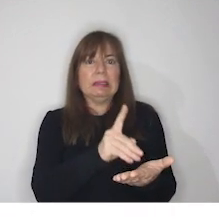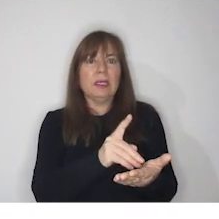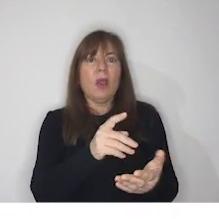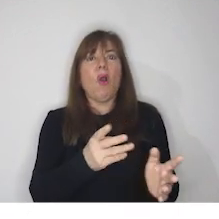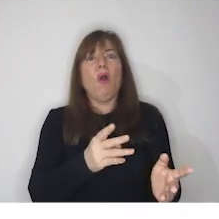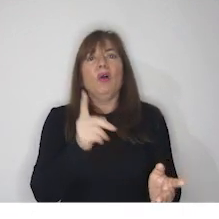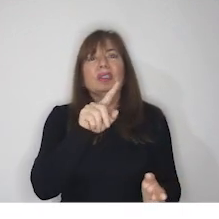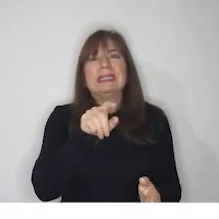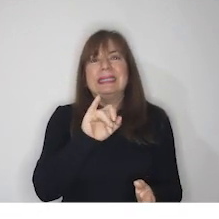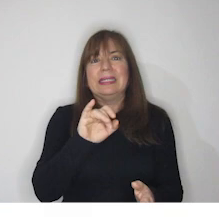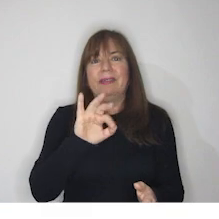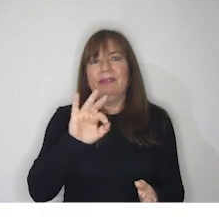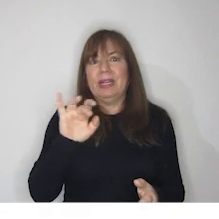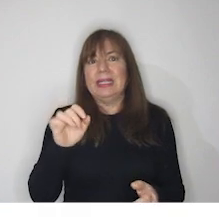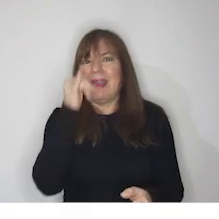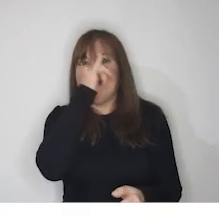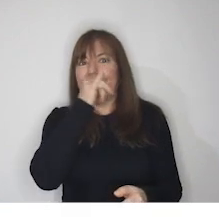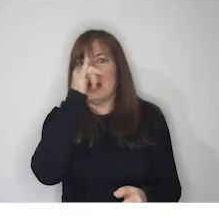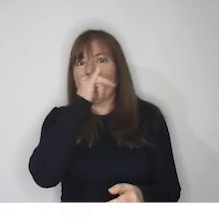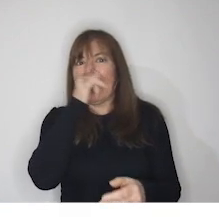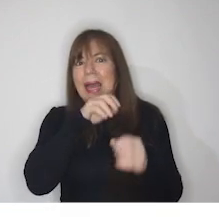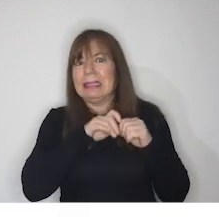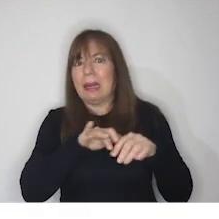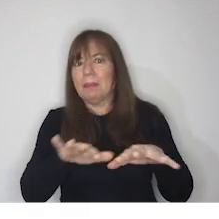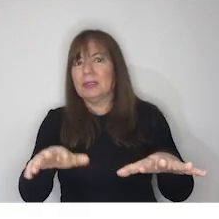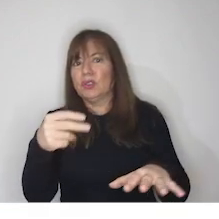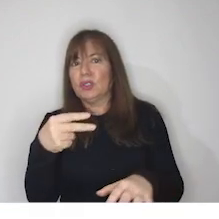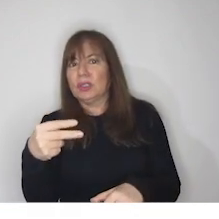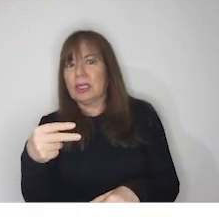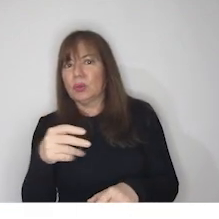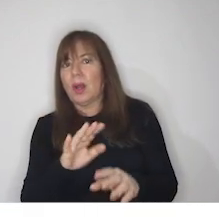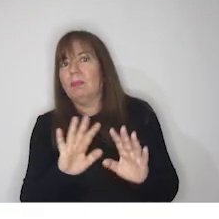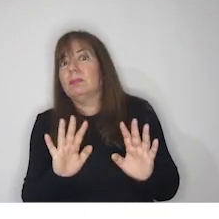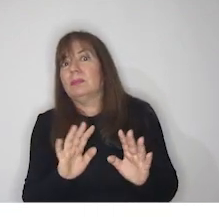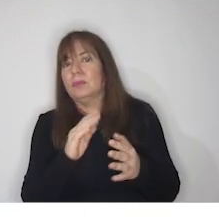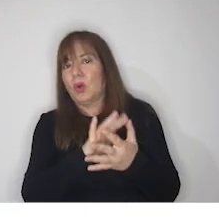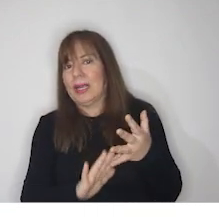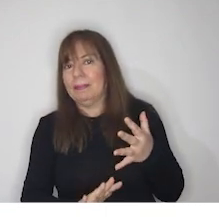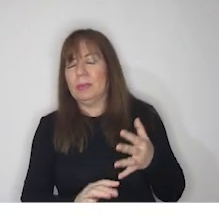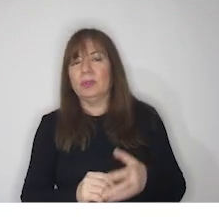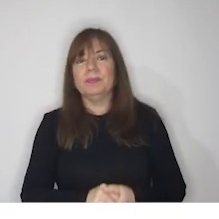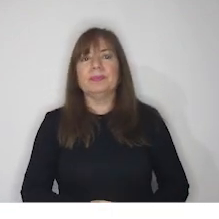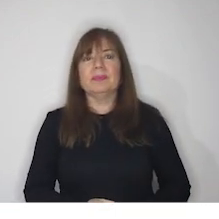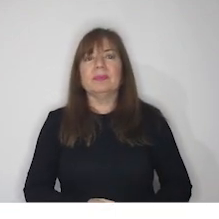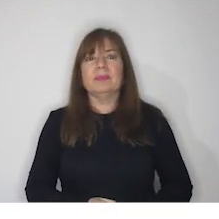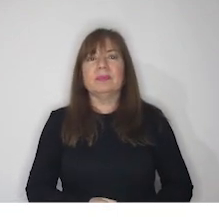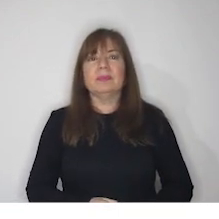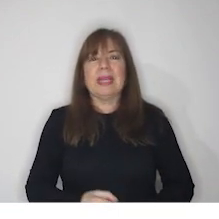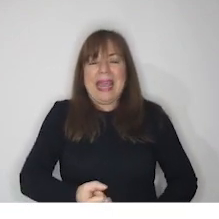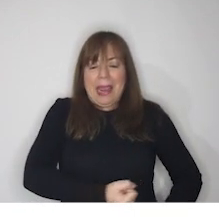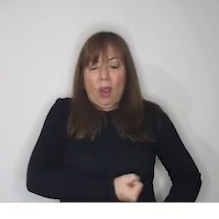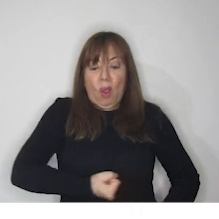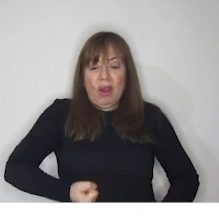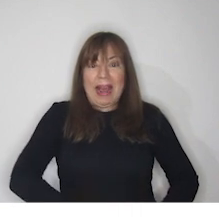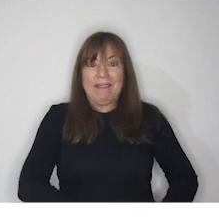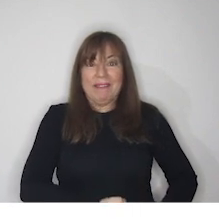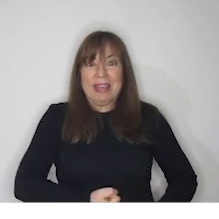lo solicitará para evaluar VIH, sífilis y otras de rutina como glicemia, hemograma, entre